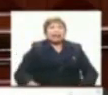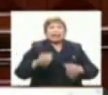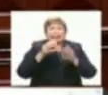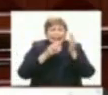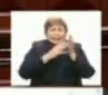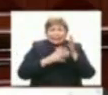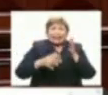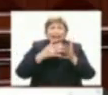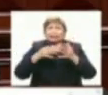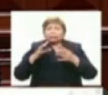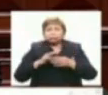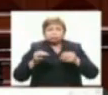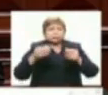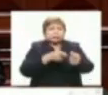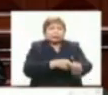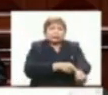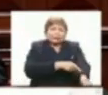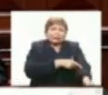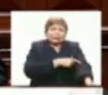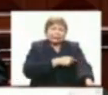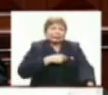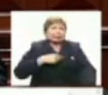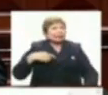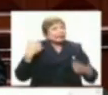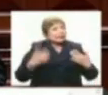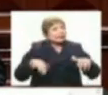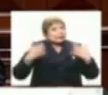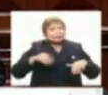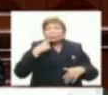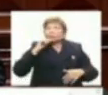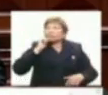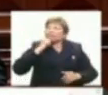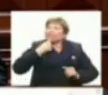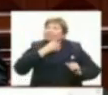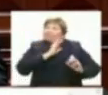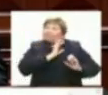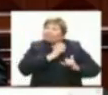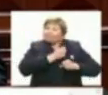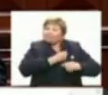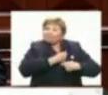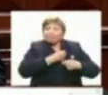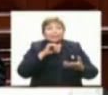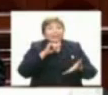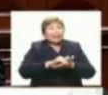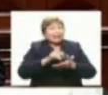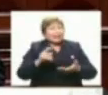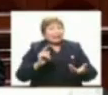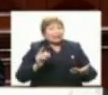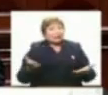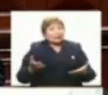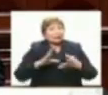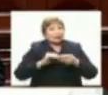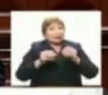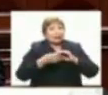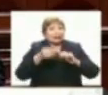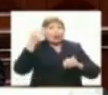Sangre que enriqueció nuestras venas, pero lleva también consigo el dolor. Estas no son